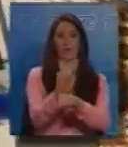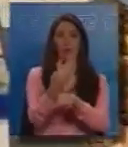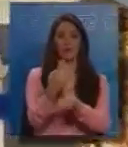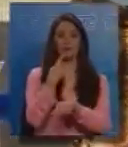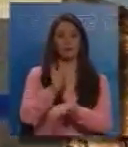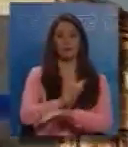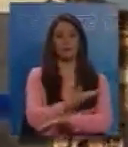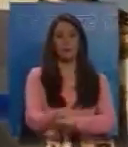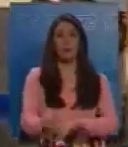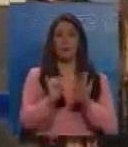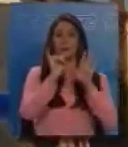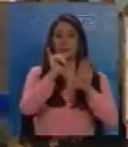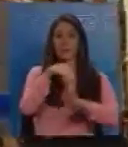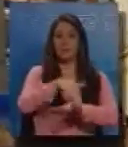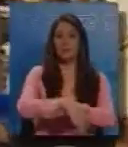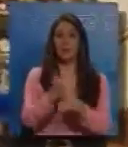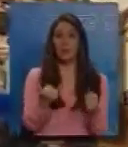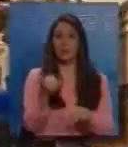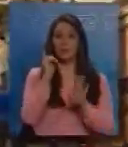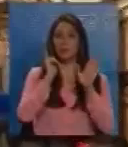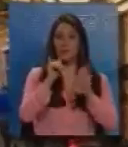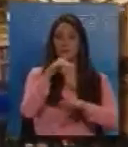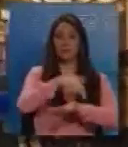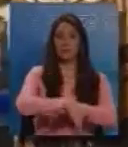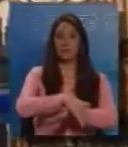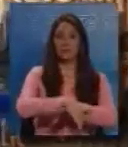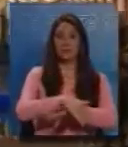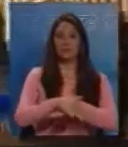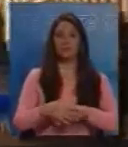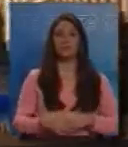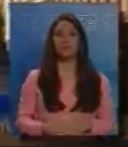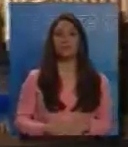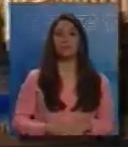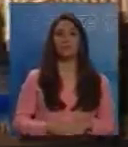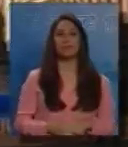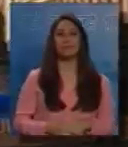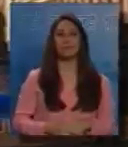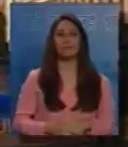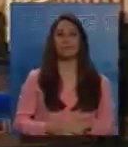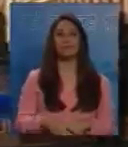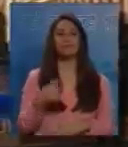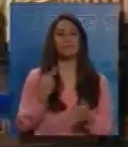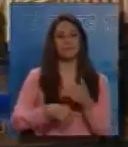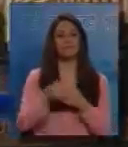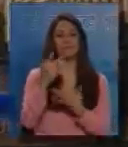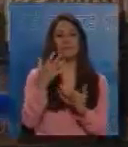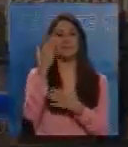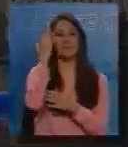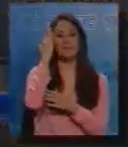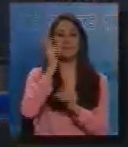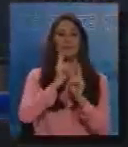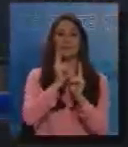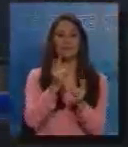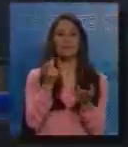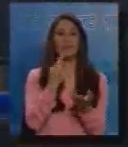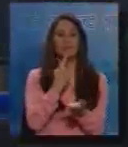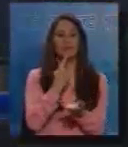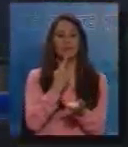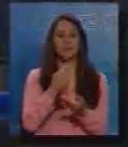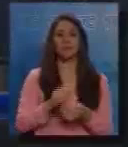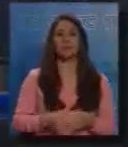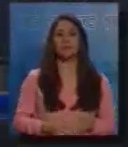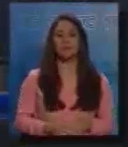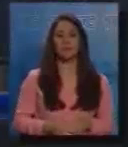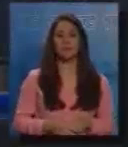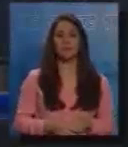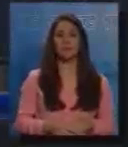las 6 de la tarde, repito, para las 6 de la tarde se ha programado una rueda de prensa en donde se darán a conocer los resultados de esta cita. ¿Pero